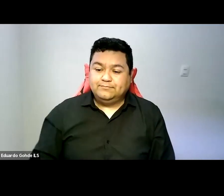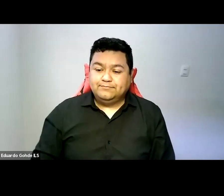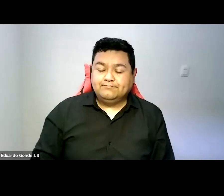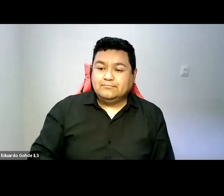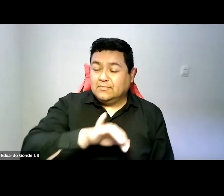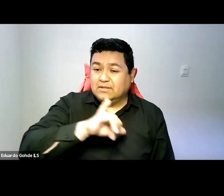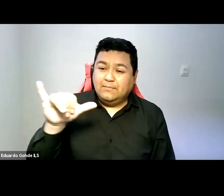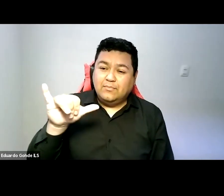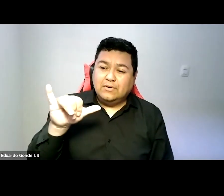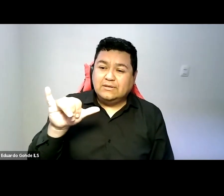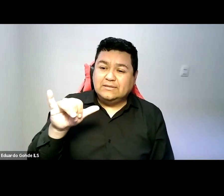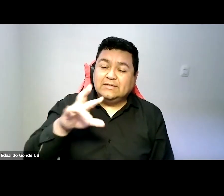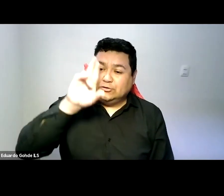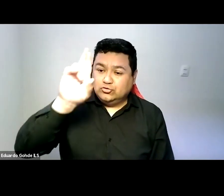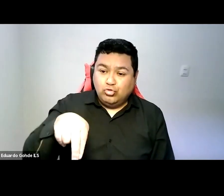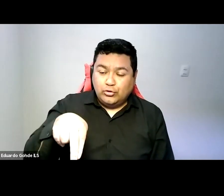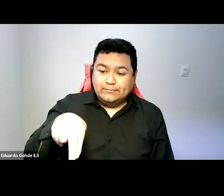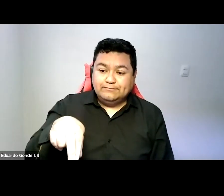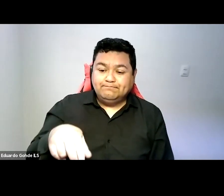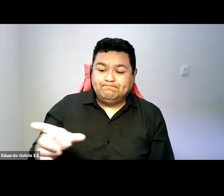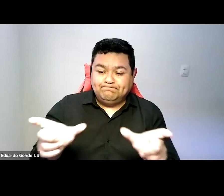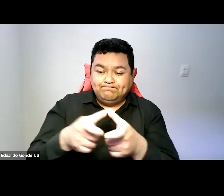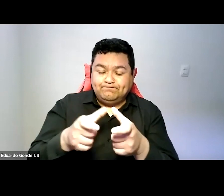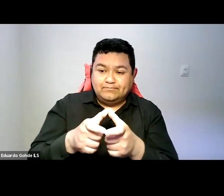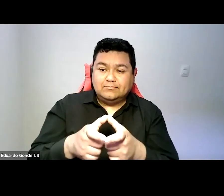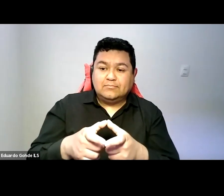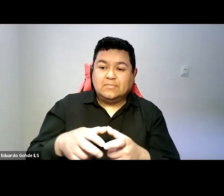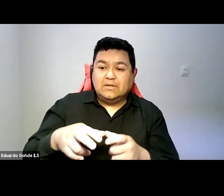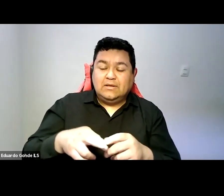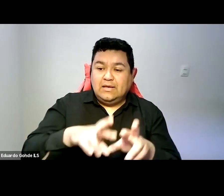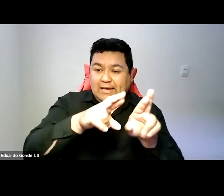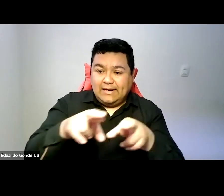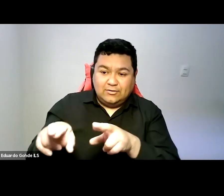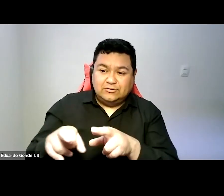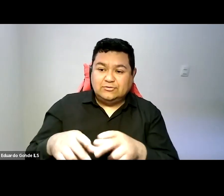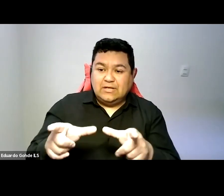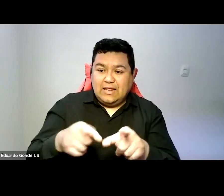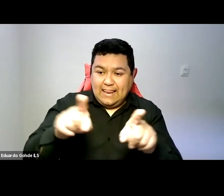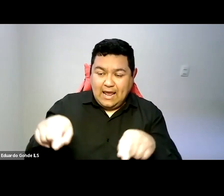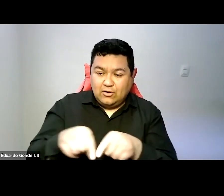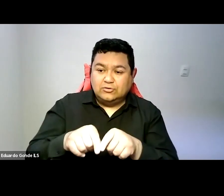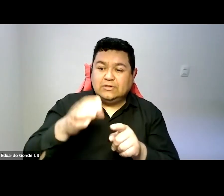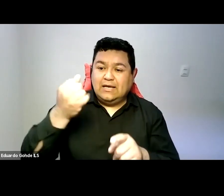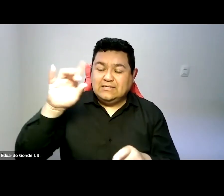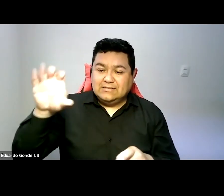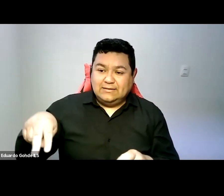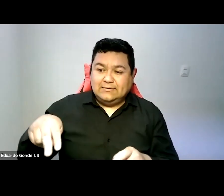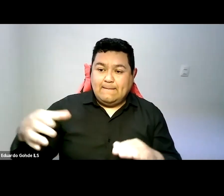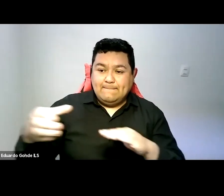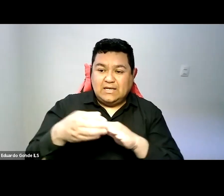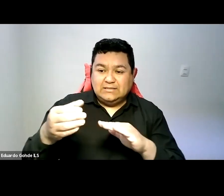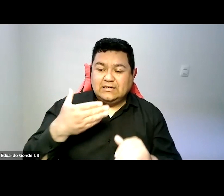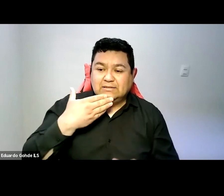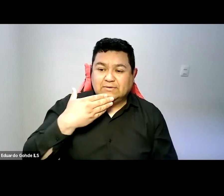Congreso Interregional en la Zona Sur, que agrupa las regiones de Los Ríos, Los Lagos, Aysén y Magallanes, y está a